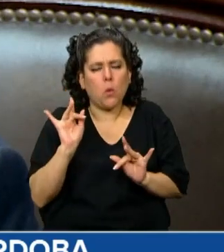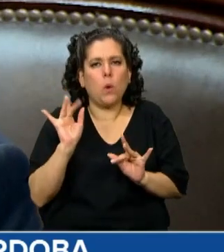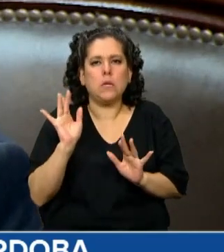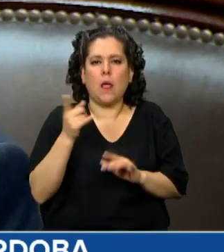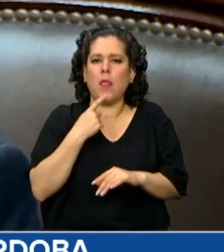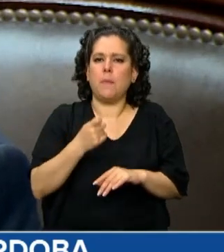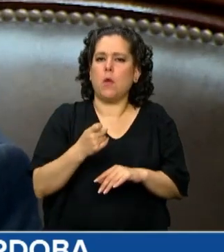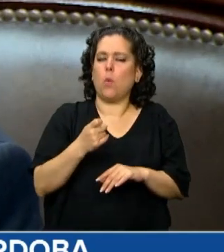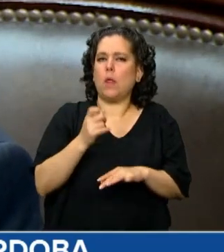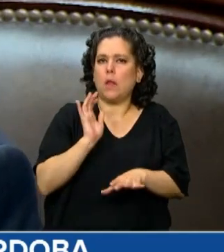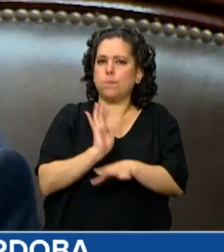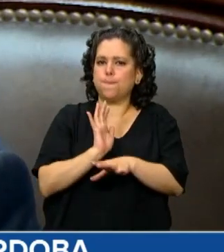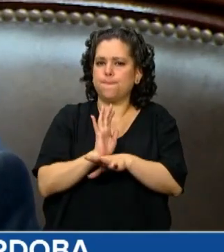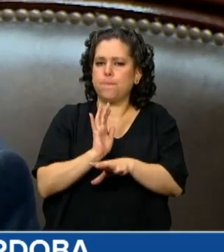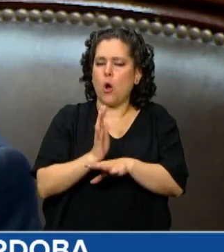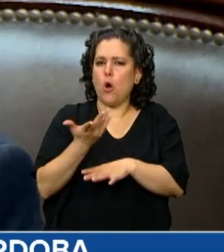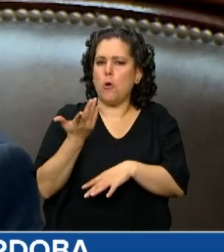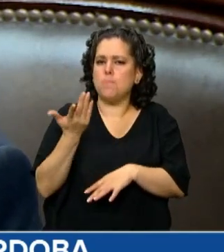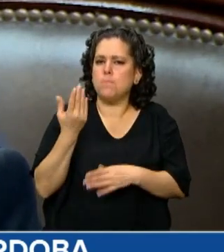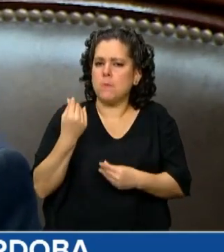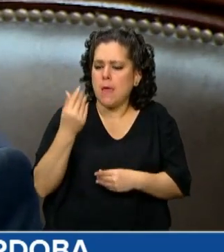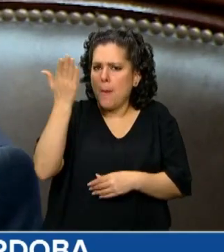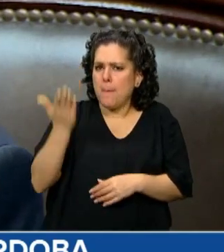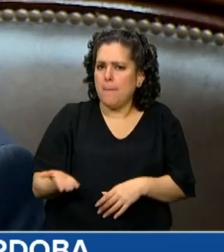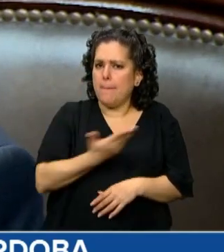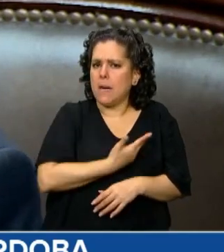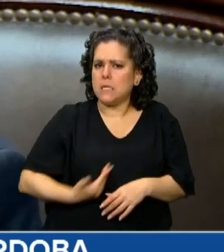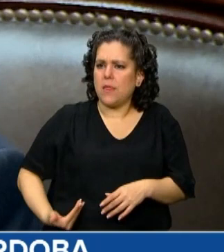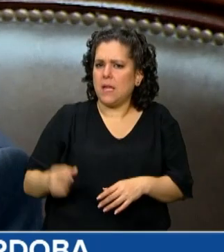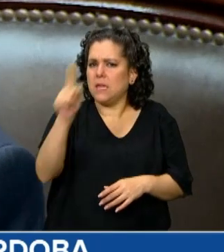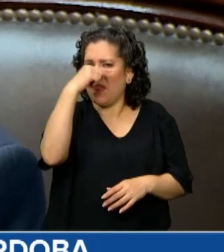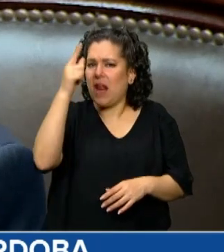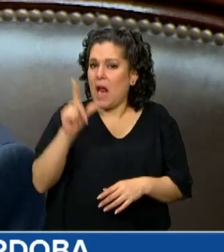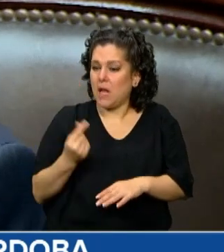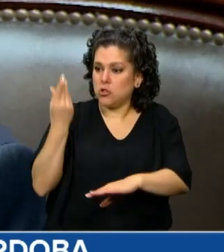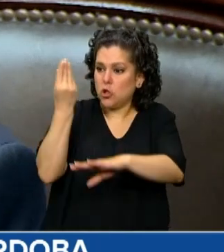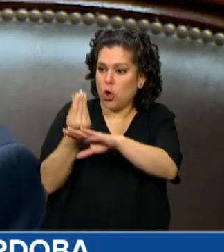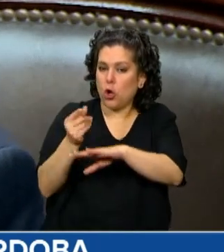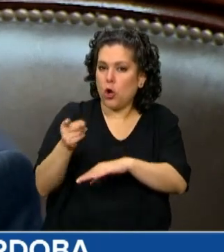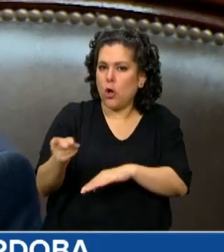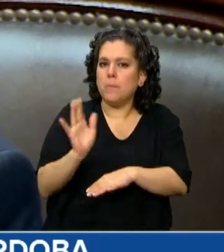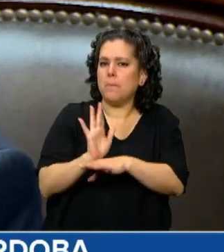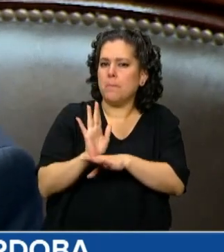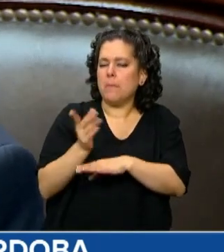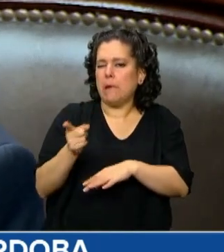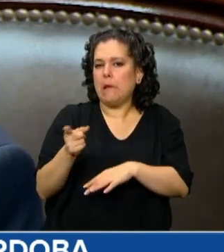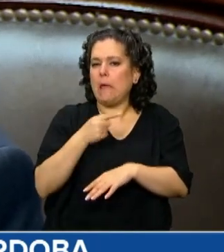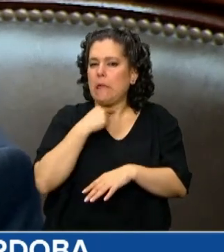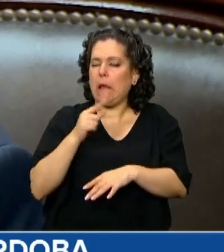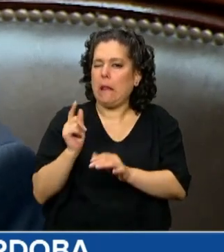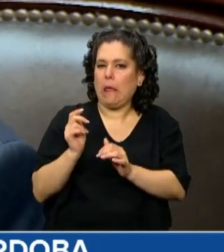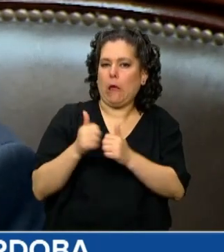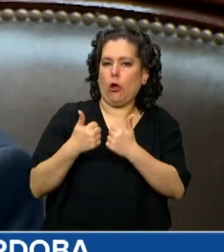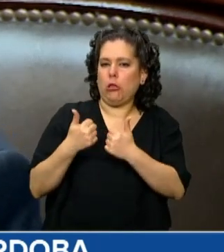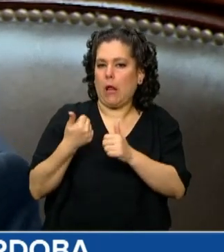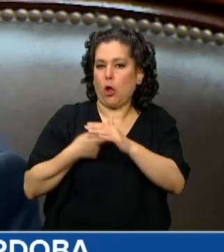dimensionar la estatura moral de un presidente de la Nación Argentina que para ocultar un alevoso